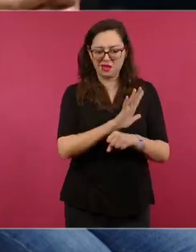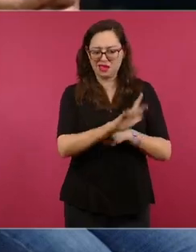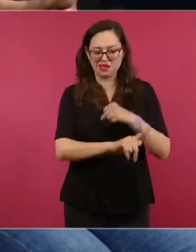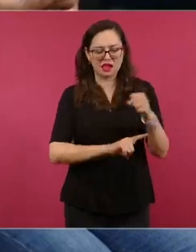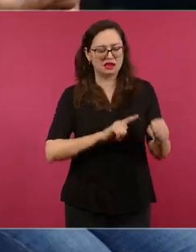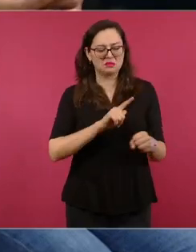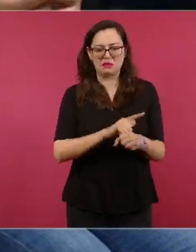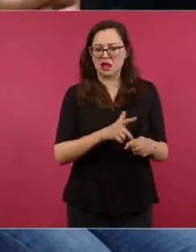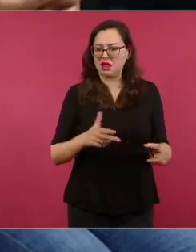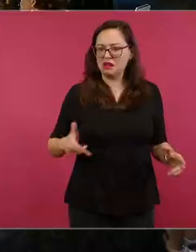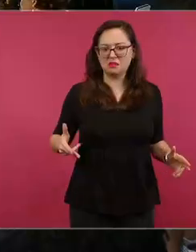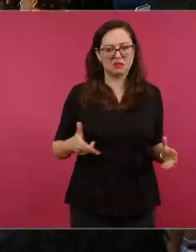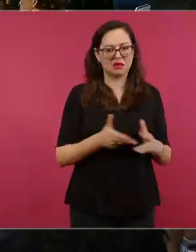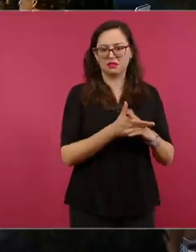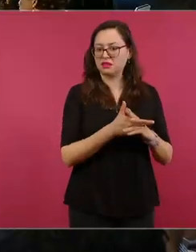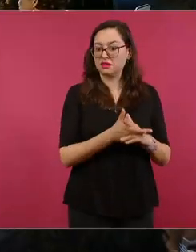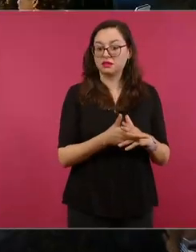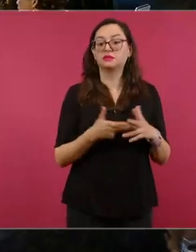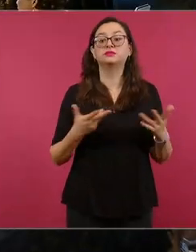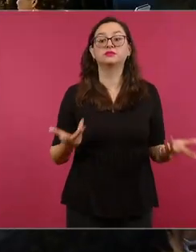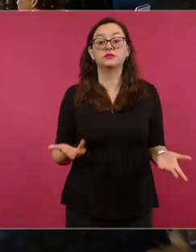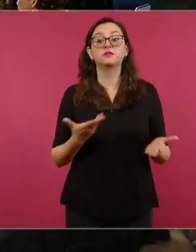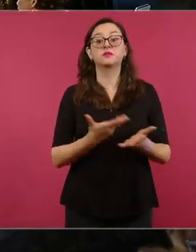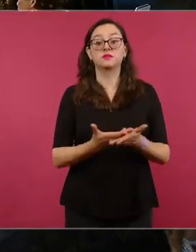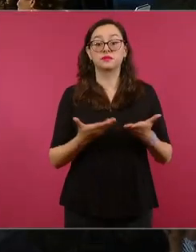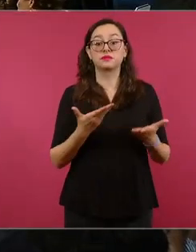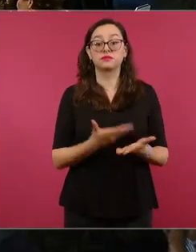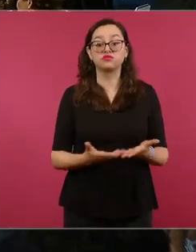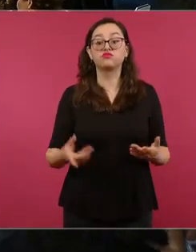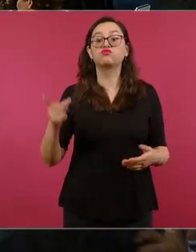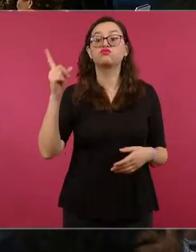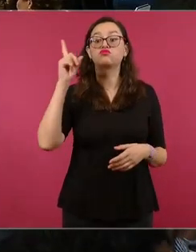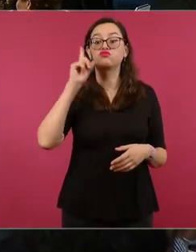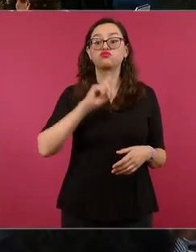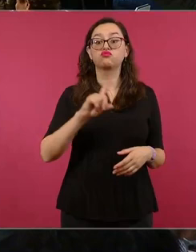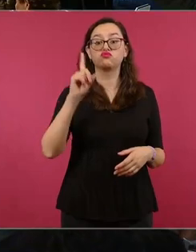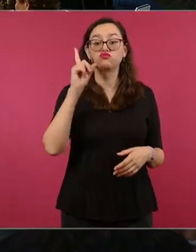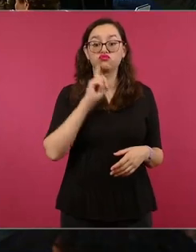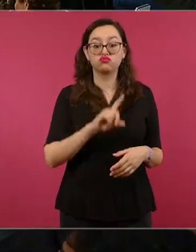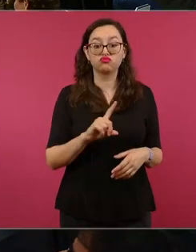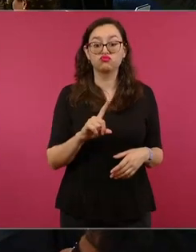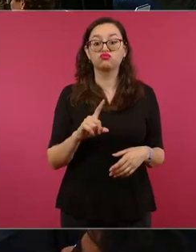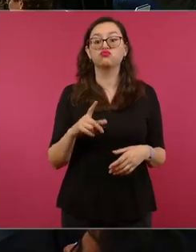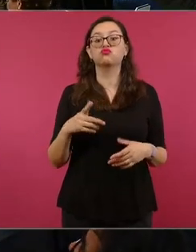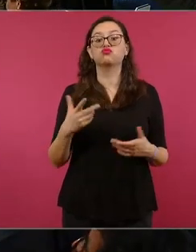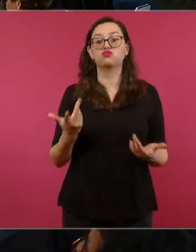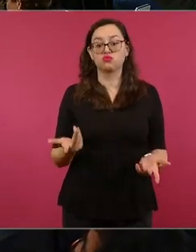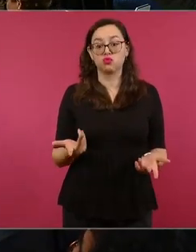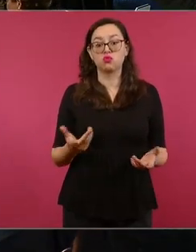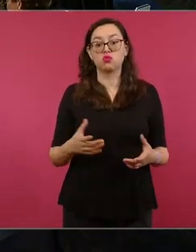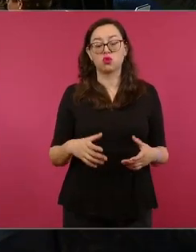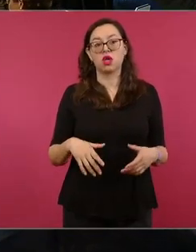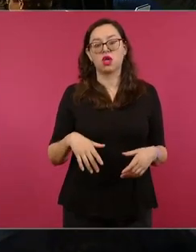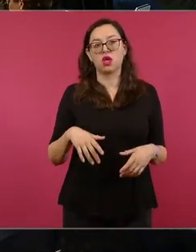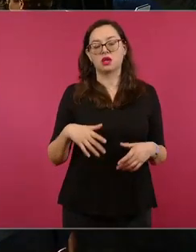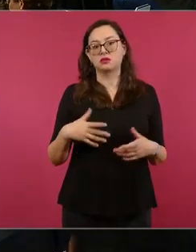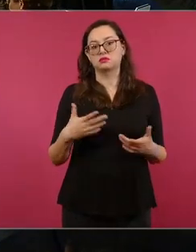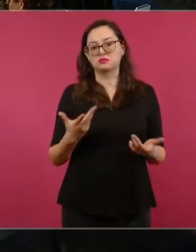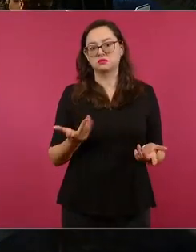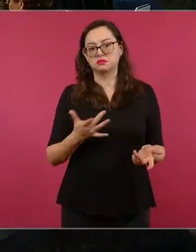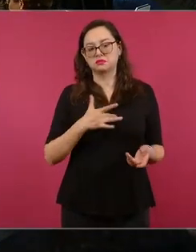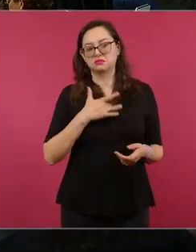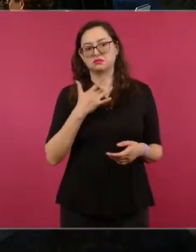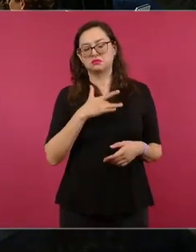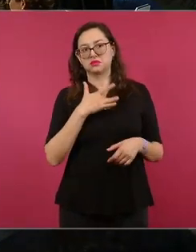milenario. Incluso en la actualidad hay mujeres voladoras que cuentan que tenían prohibido tocar el palo ya que era una señal de mal augurio. Como haya